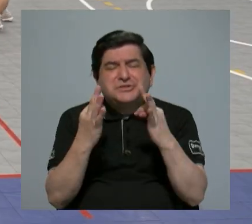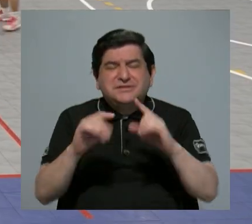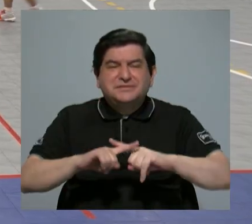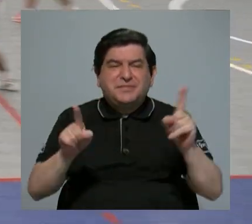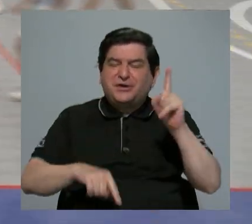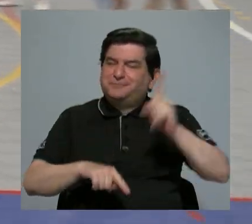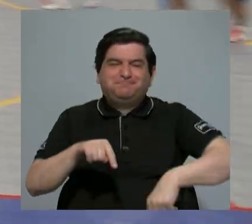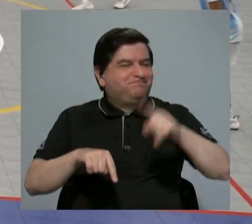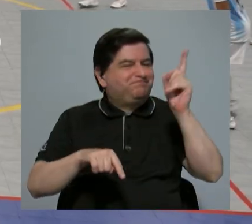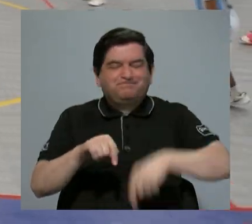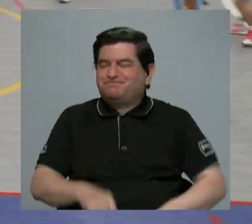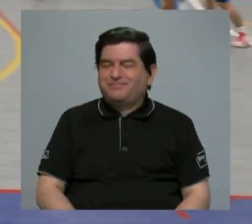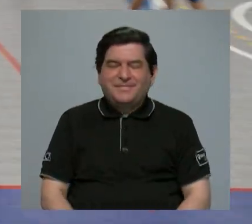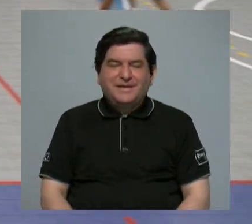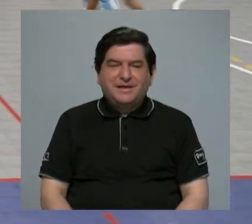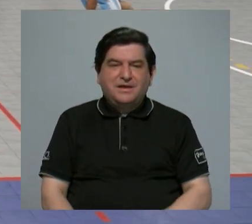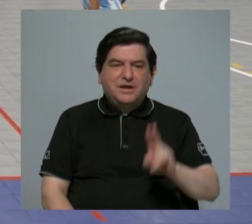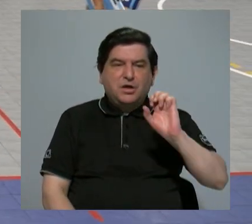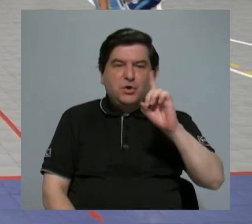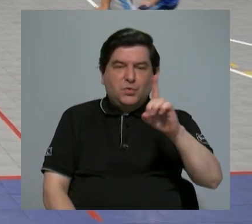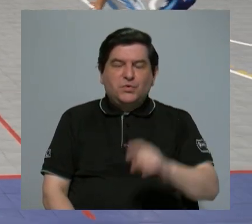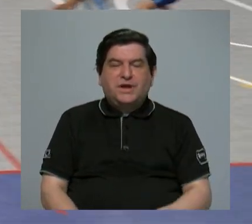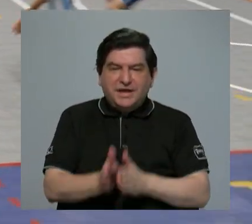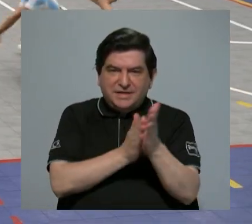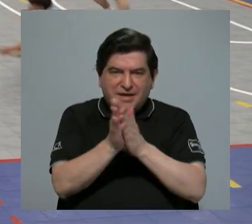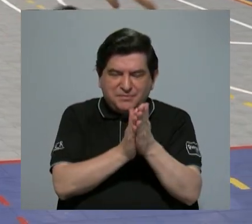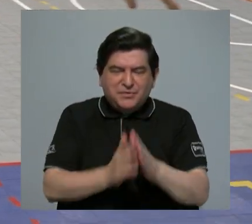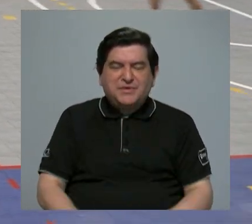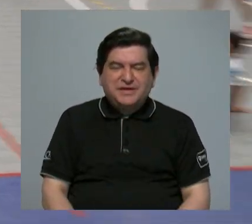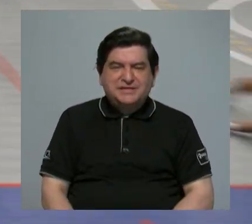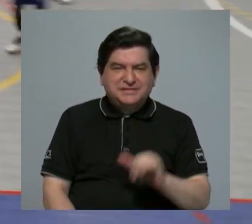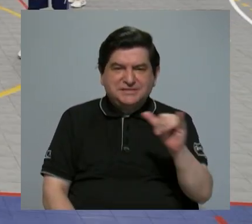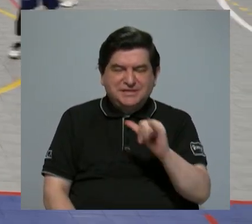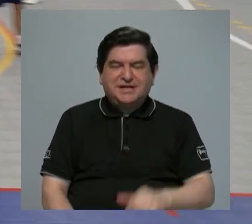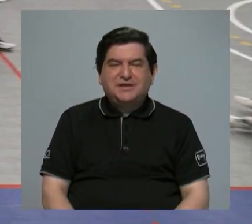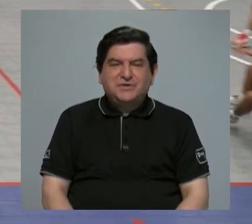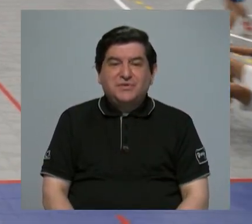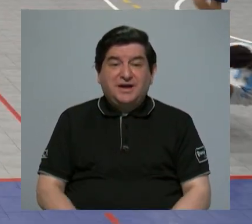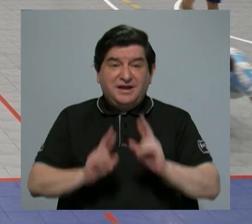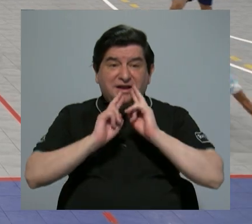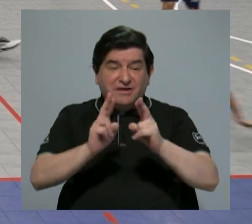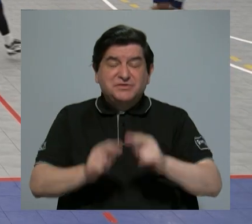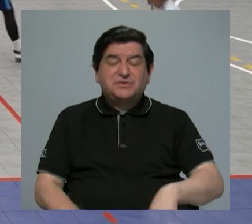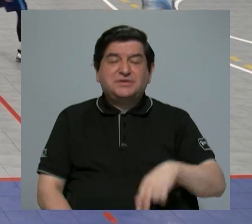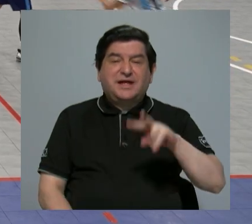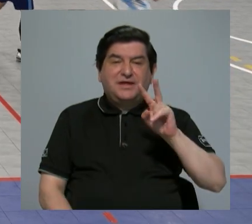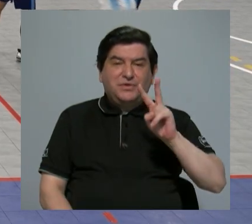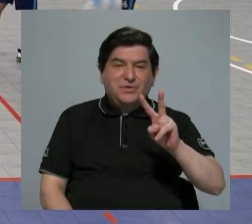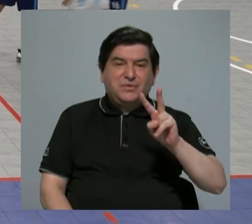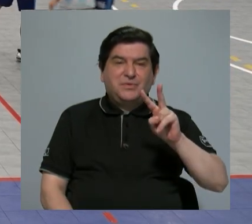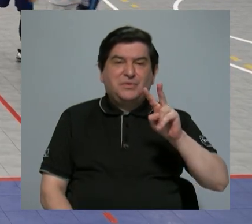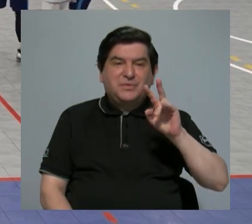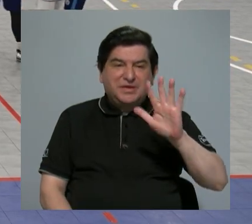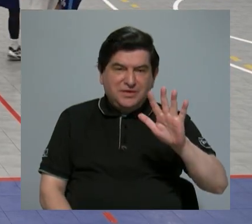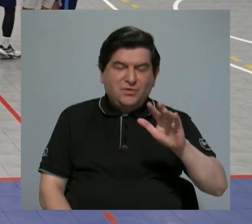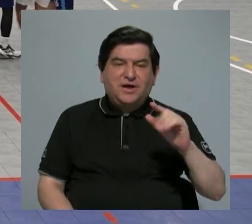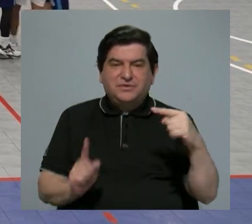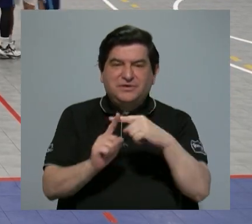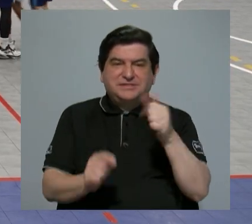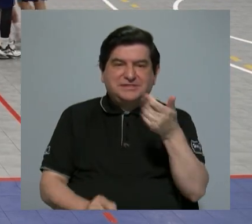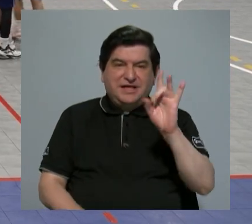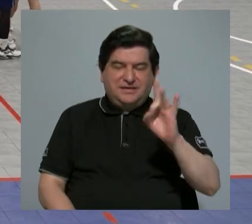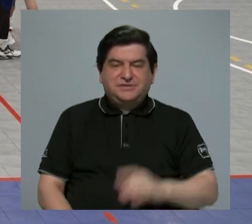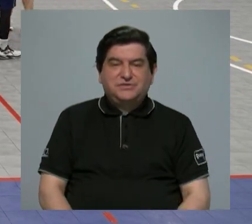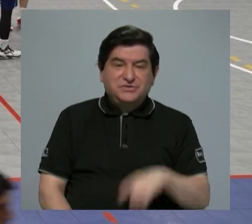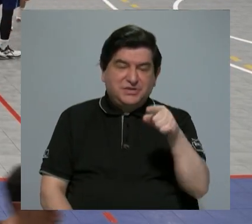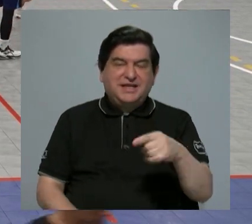pero desdichadamente no se da y la UNED vuelve a aprovechar y se nos vuelve a ir el partido y vuelve a quedar un marcador 24-18, ¿verdad? Sí,